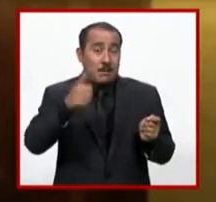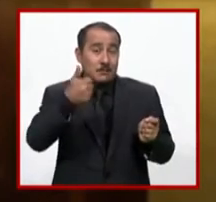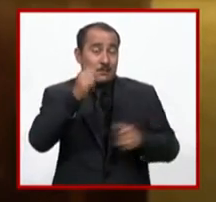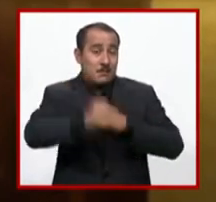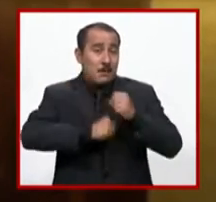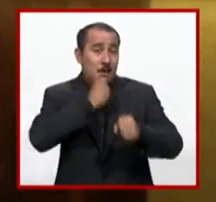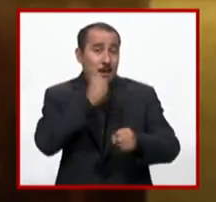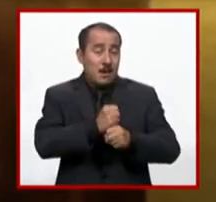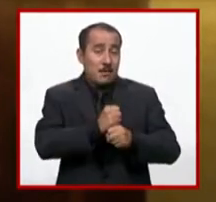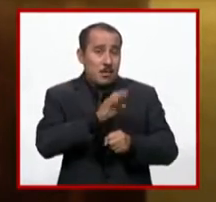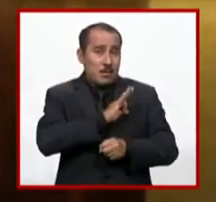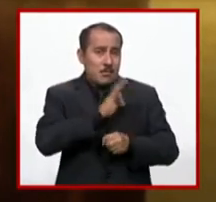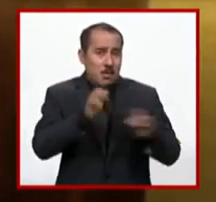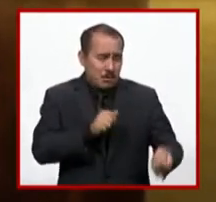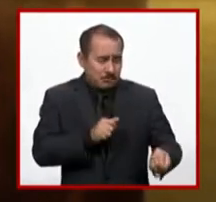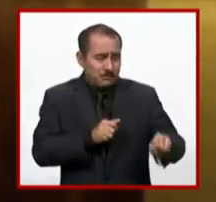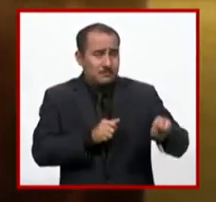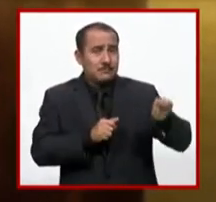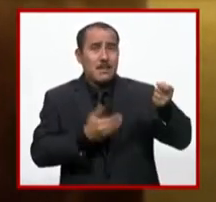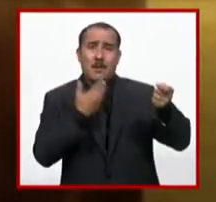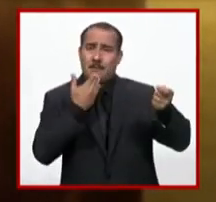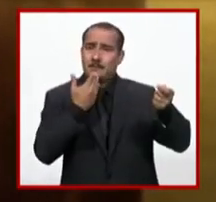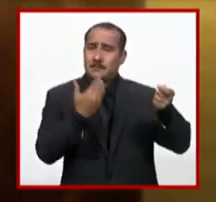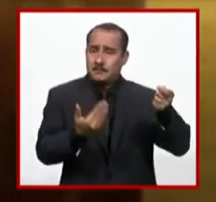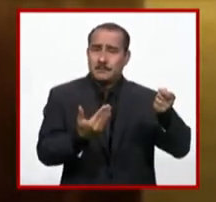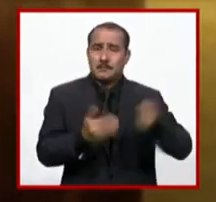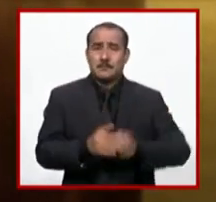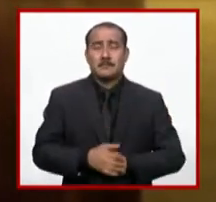que puedan desarrollarse plenamente.